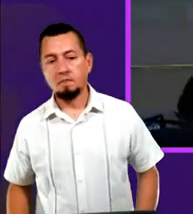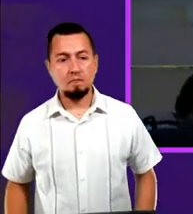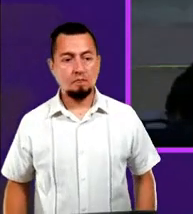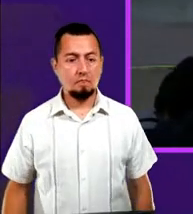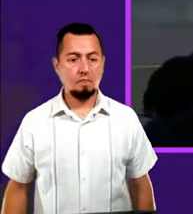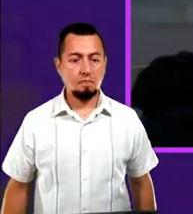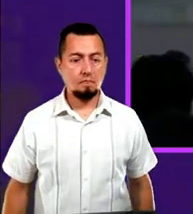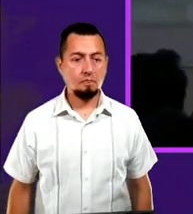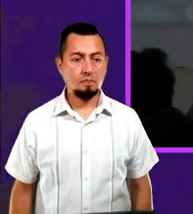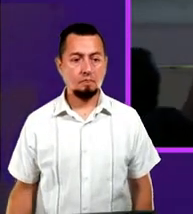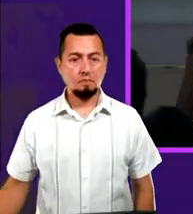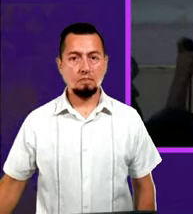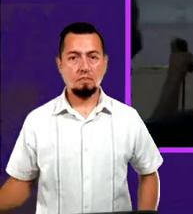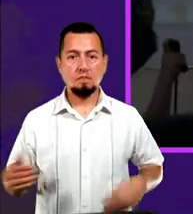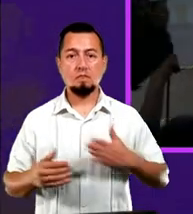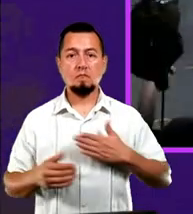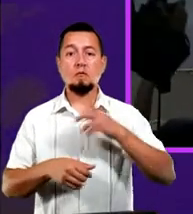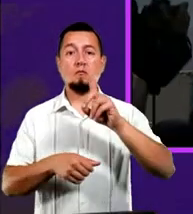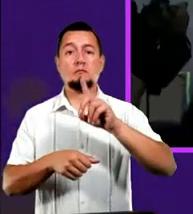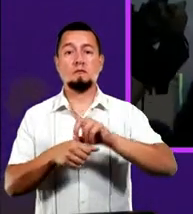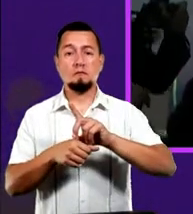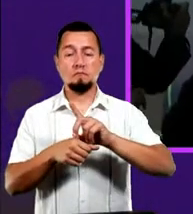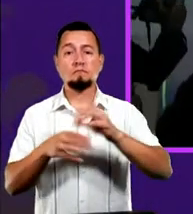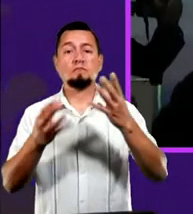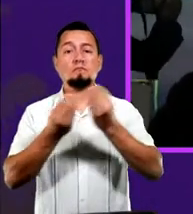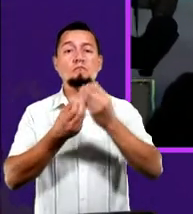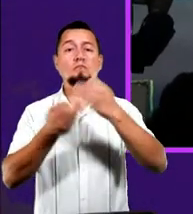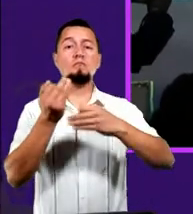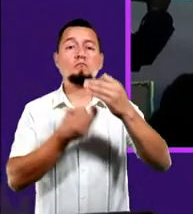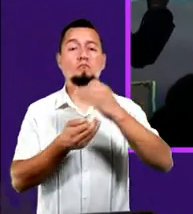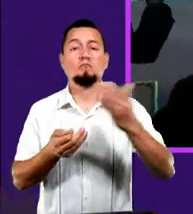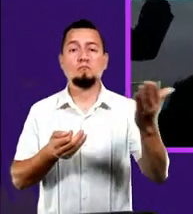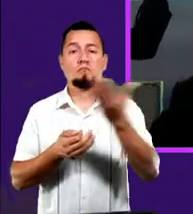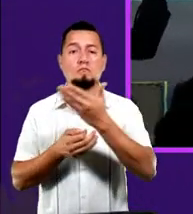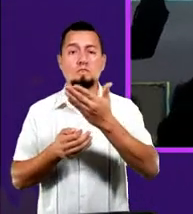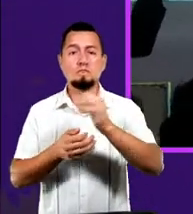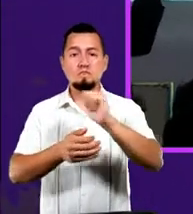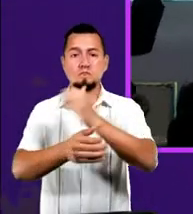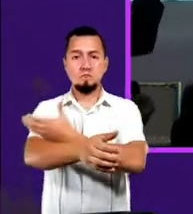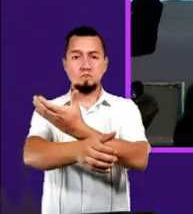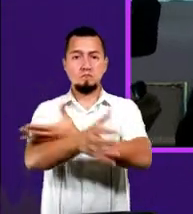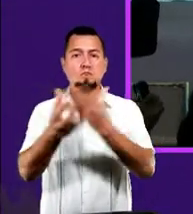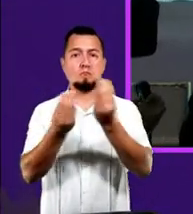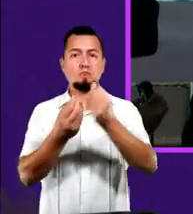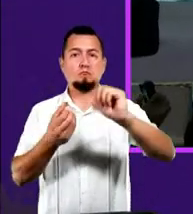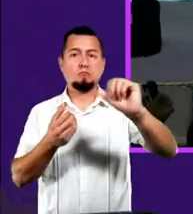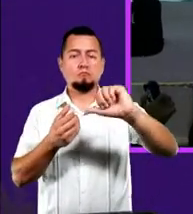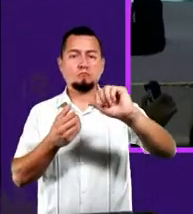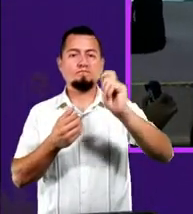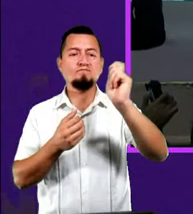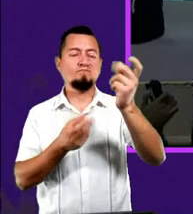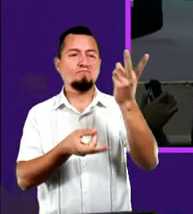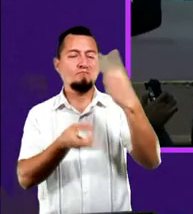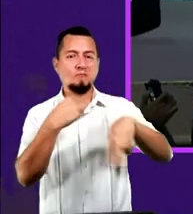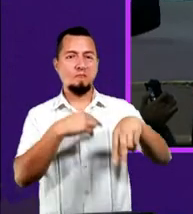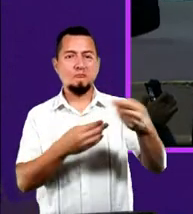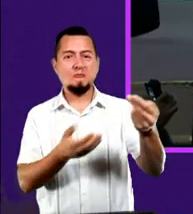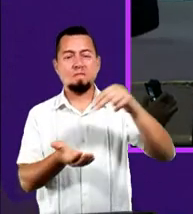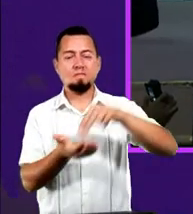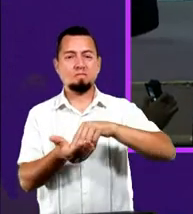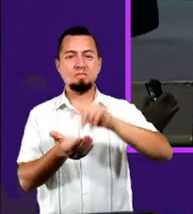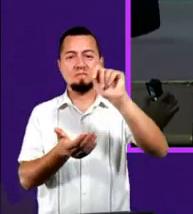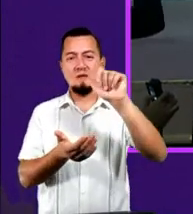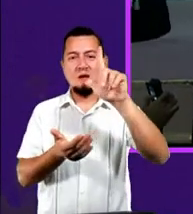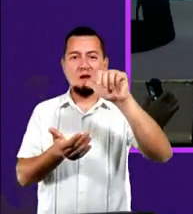Muy buenos días a todas y a todos que nos acompañan aquí en Talentland. Verdaderamente tengo